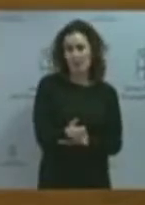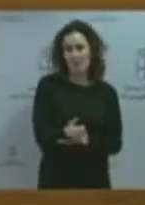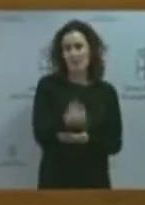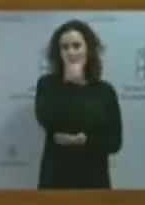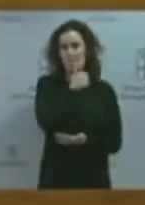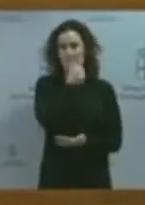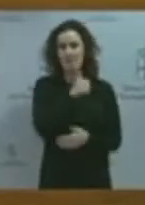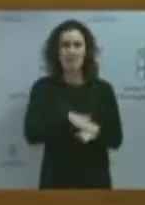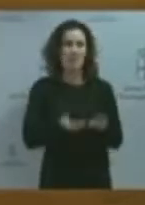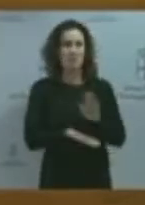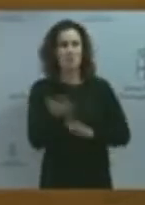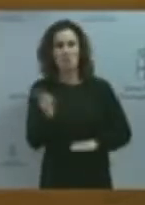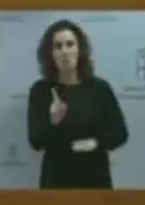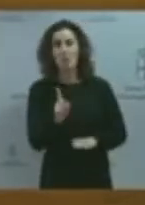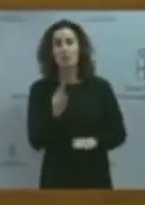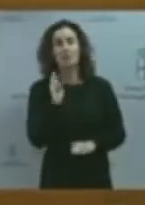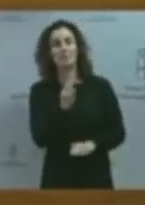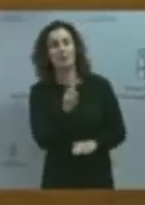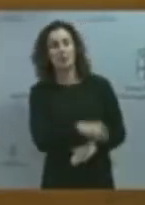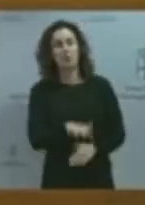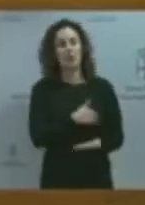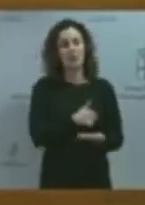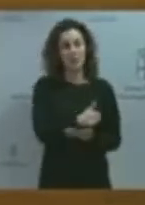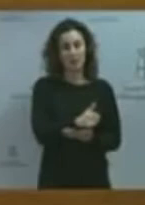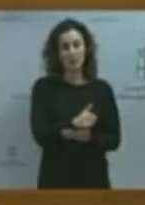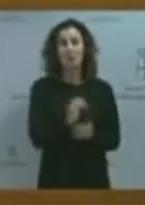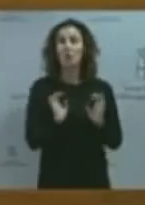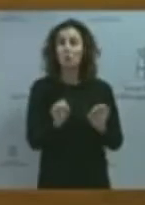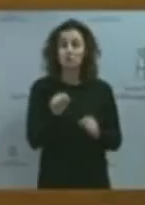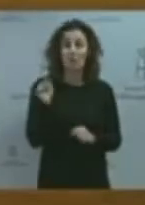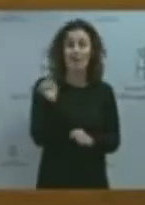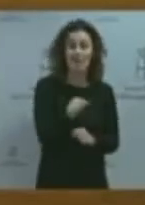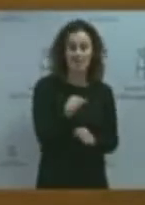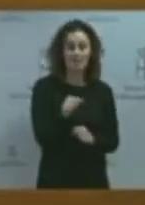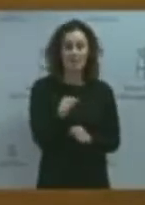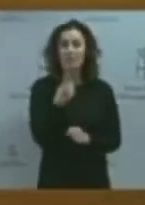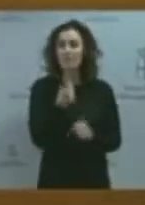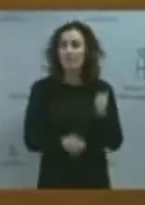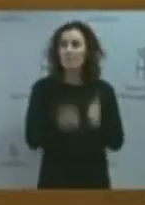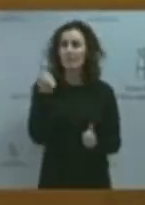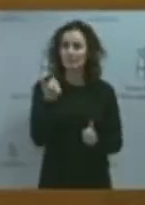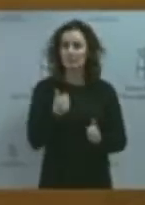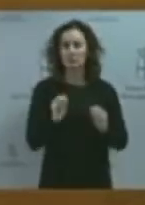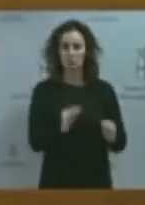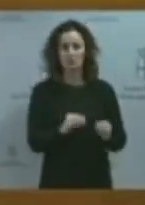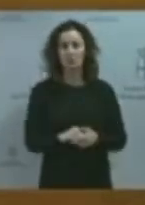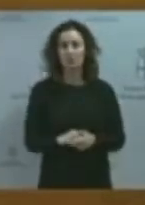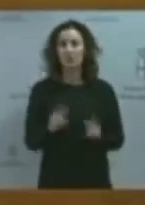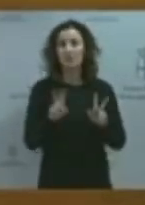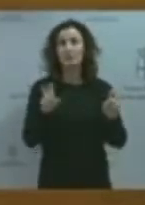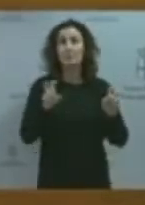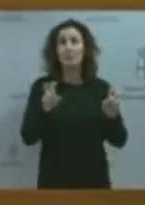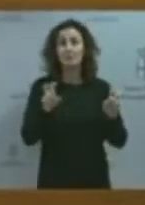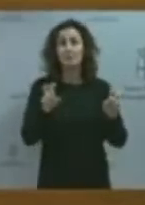natural, precisamente porque allí es donde más dificultades van a tener. Y con esta cuestión, reiterando el nuestro sofitu